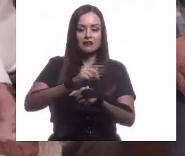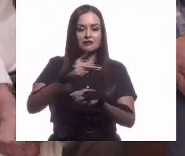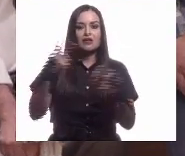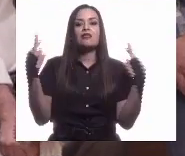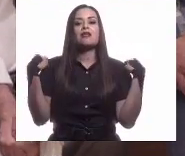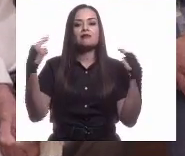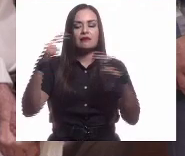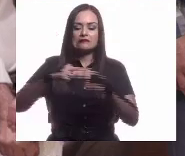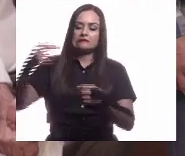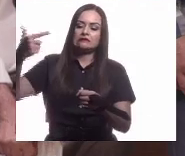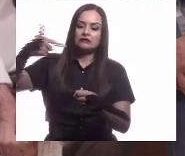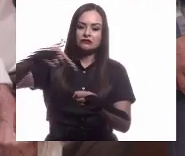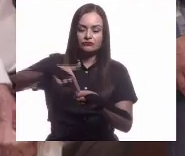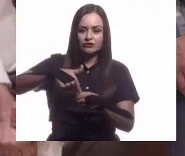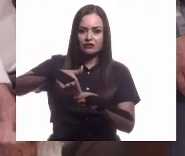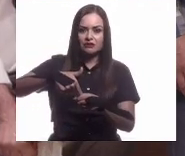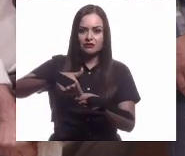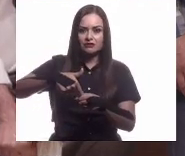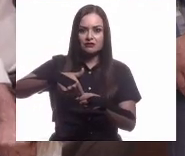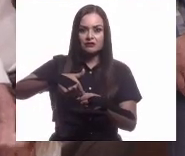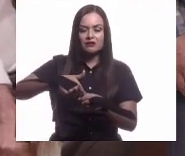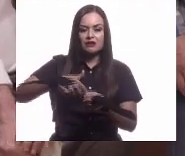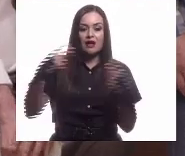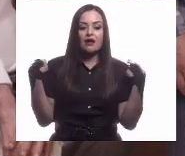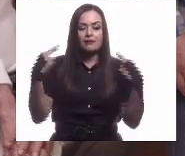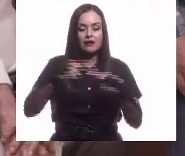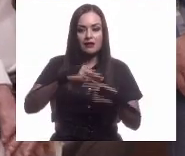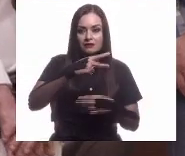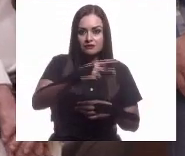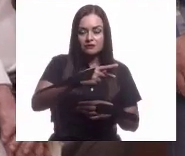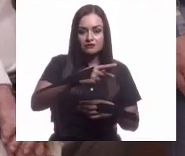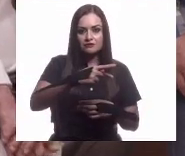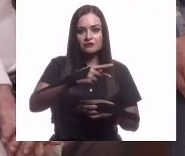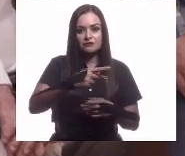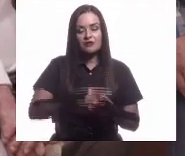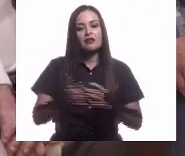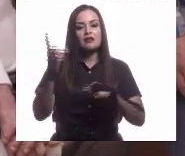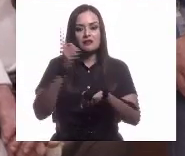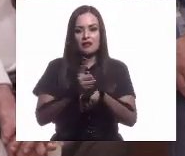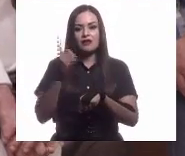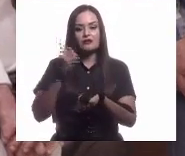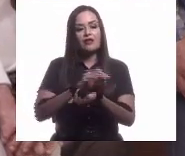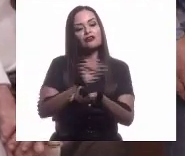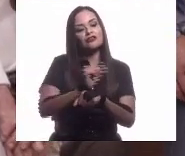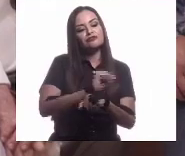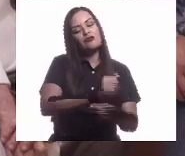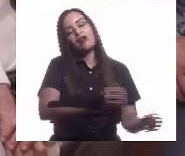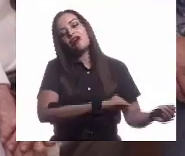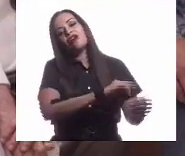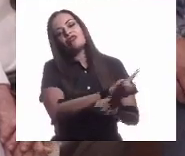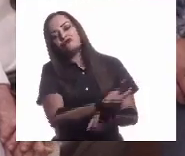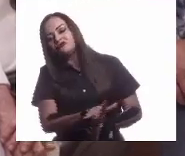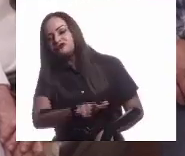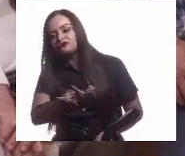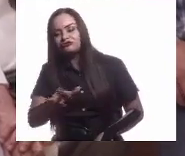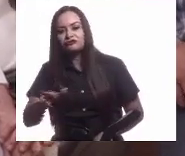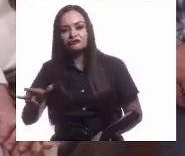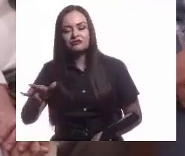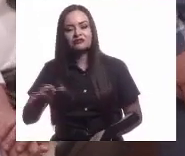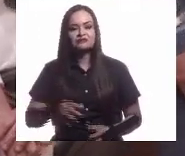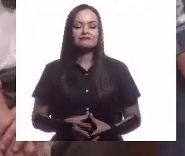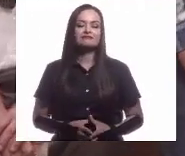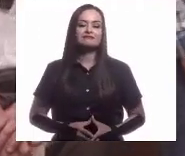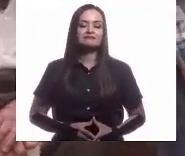maestro de Giovanni, que hace una ronda y pasa por ellos todos los días camino a la escuela. Muchas felicidades, los invito a que se